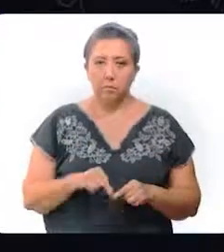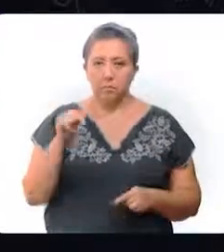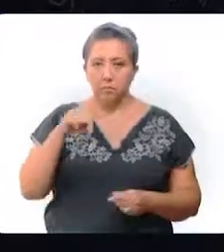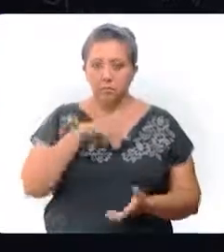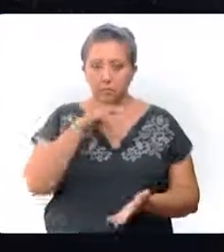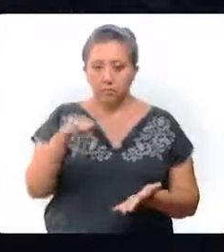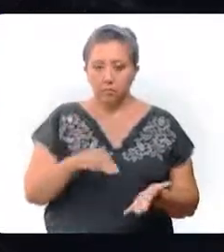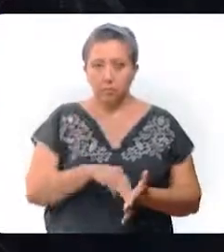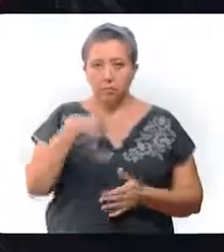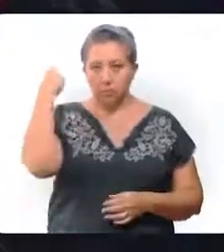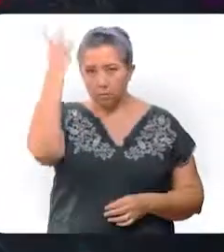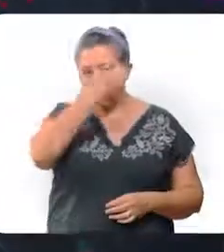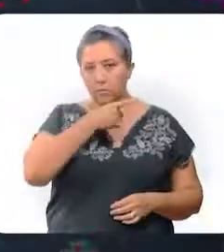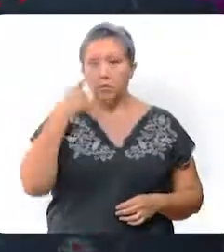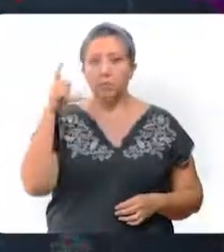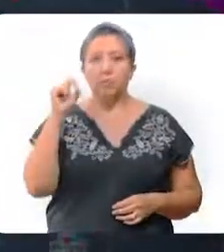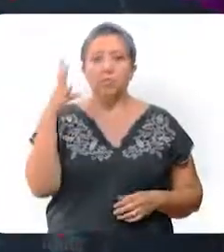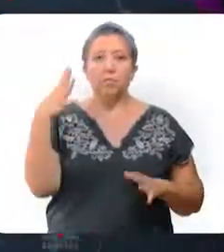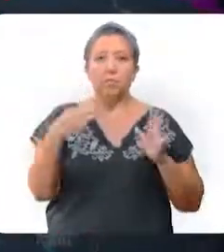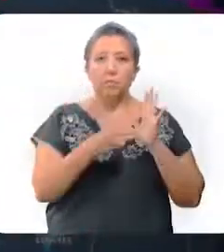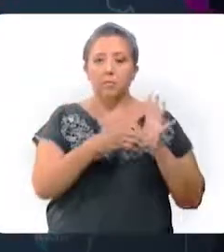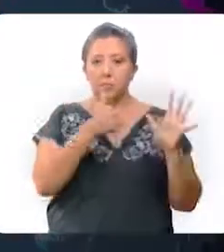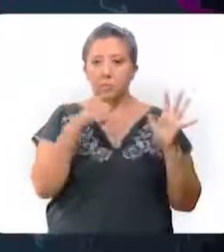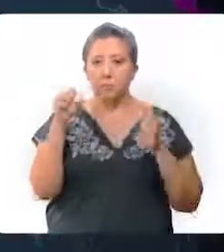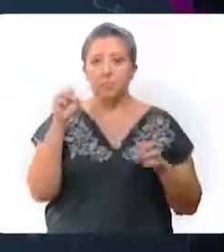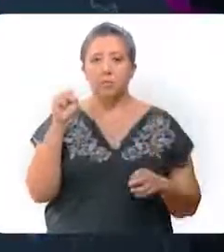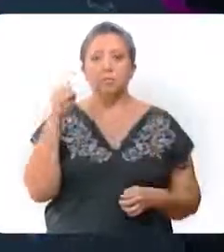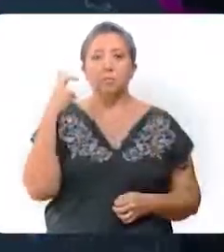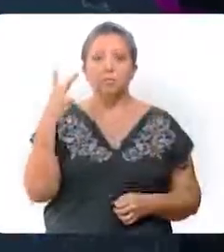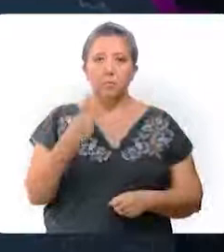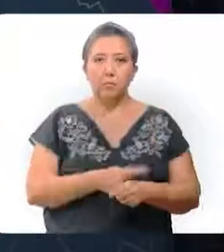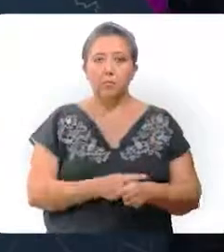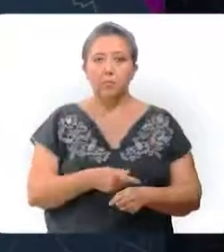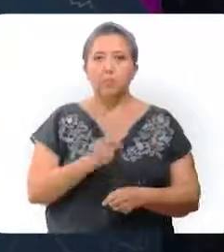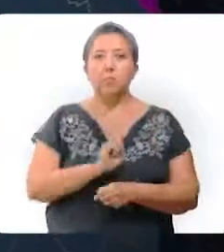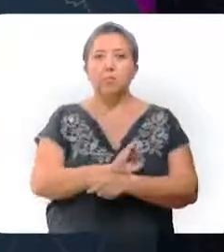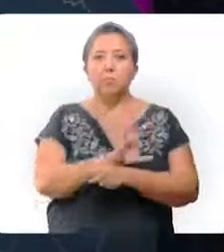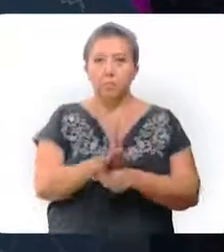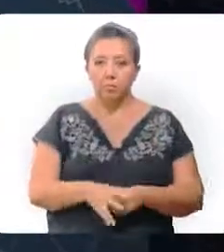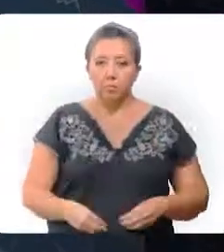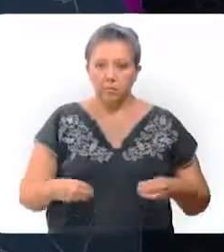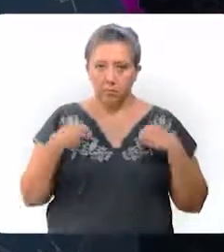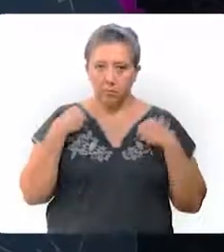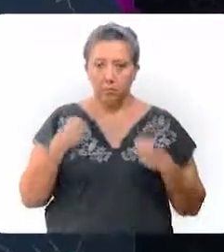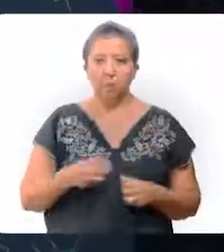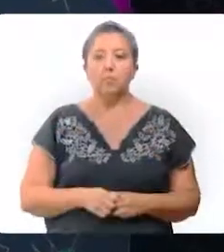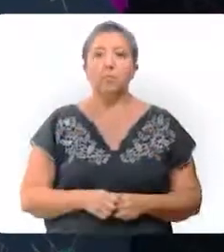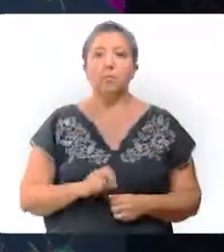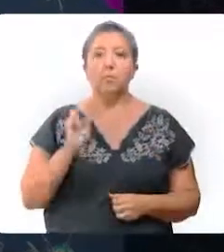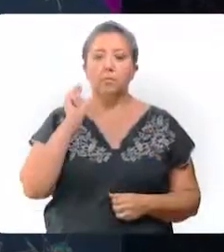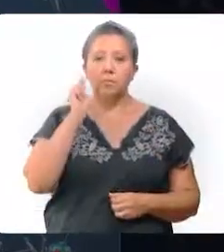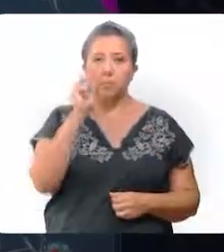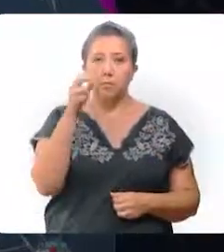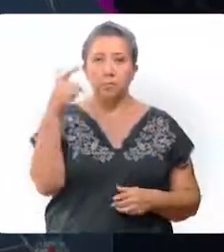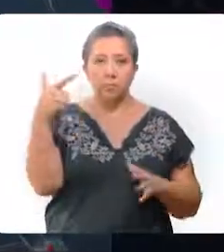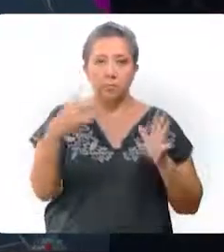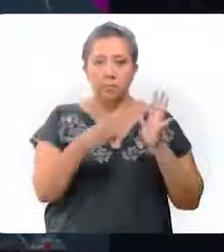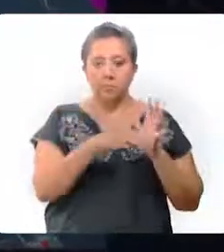Específicamente en Mérida se han diagnosticado 24.662 personas contagiadas de coronavirus, que viven en la zona